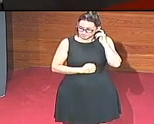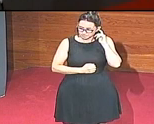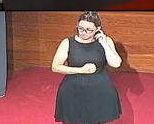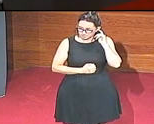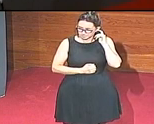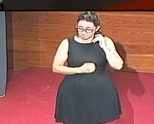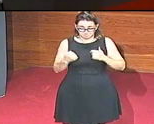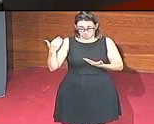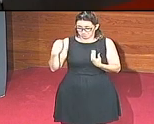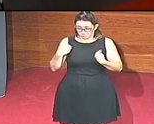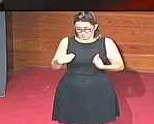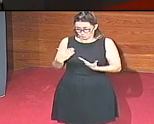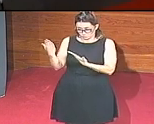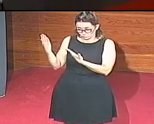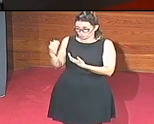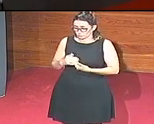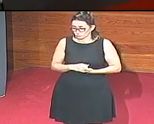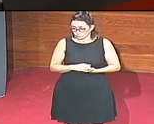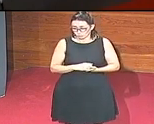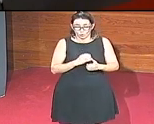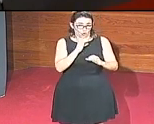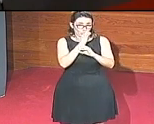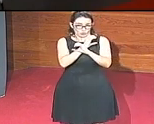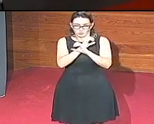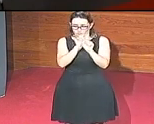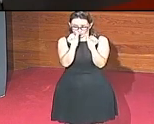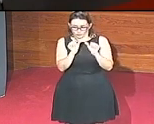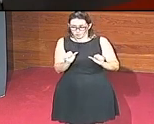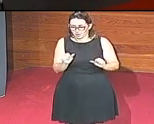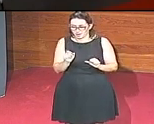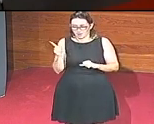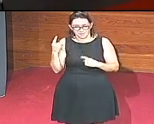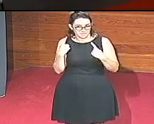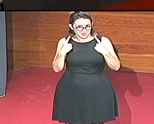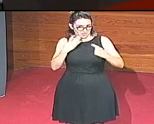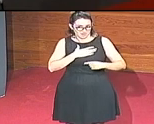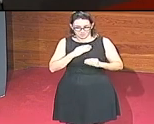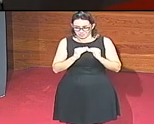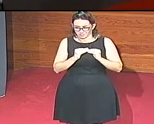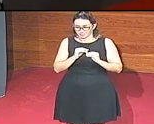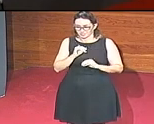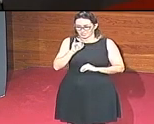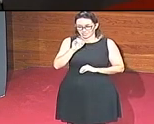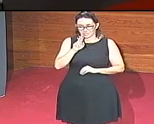y lo mismo el formato cómic pues ese fue el primero que dice que fue la historia de iríbar